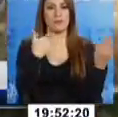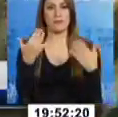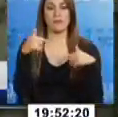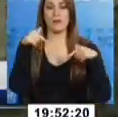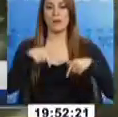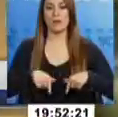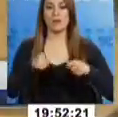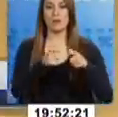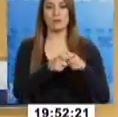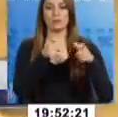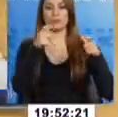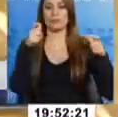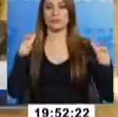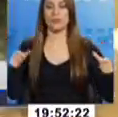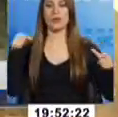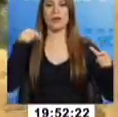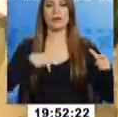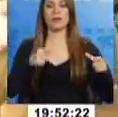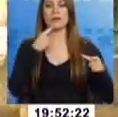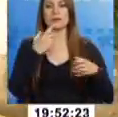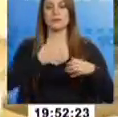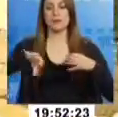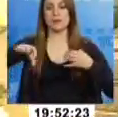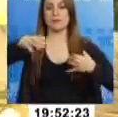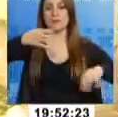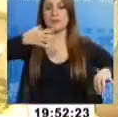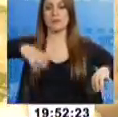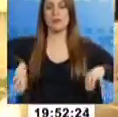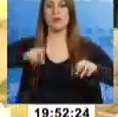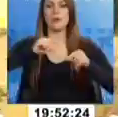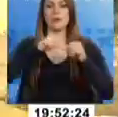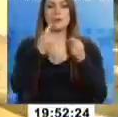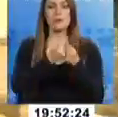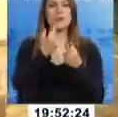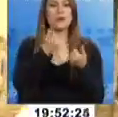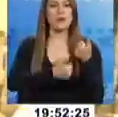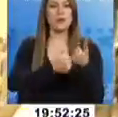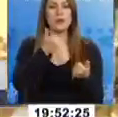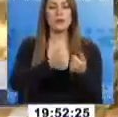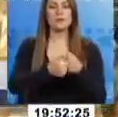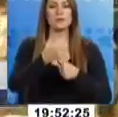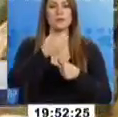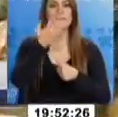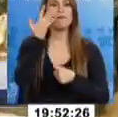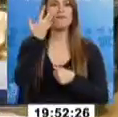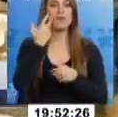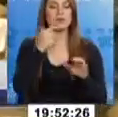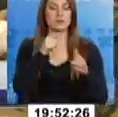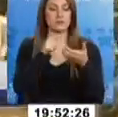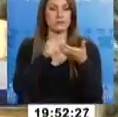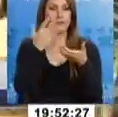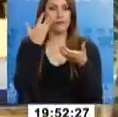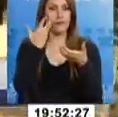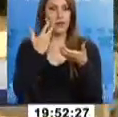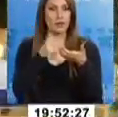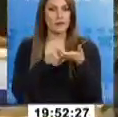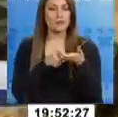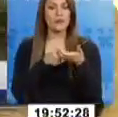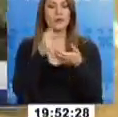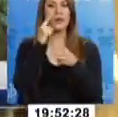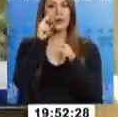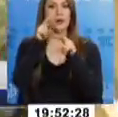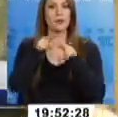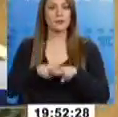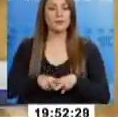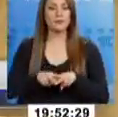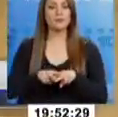de recepción, en donde lo estamos clasificando, como ustedes pueden ver. Lo revisamos las fechas de caducidad de los alimentos, verificamos